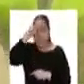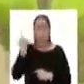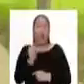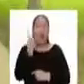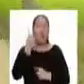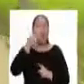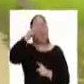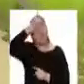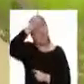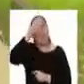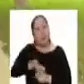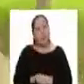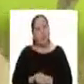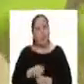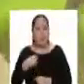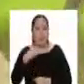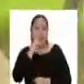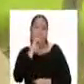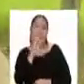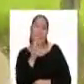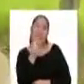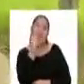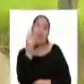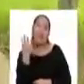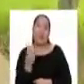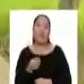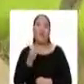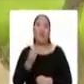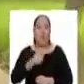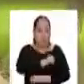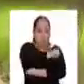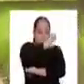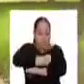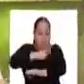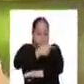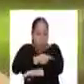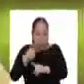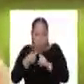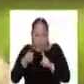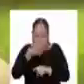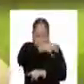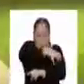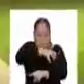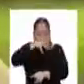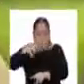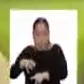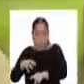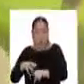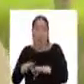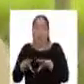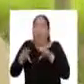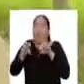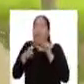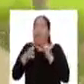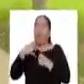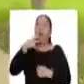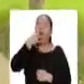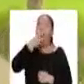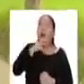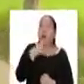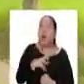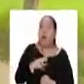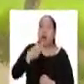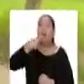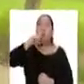por nombrarte algunas de ellas, ¿ah? Y es que la geografía peruana y la diversidad climática, tanto como el frío, el calor y la humedad, a lo largo